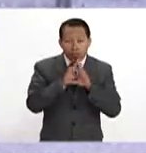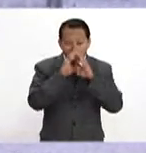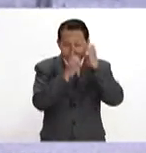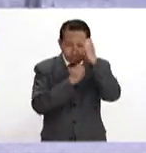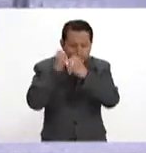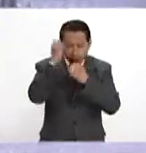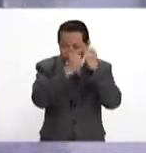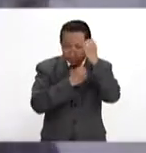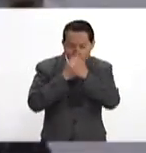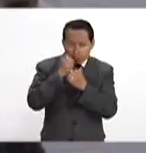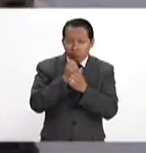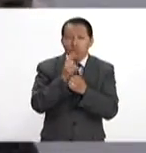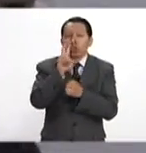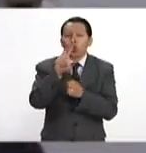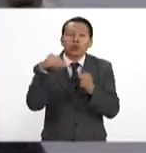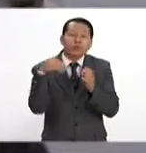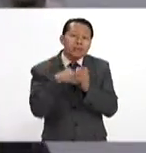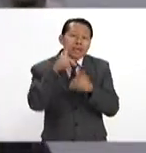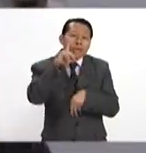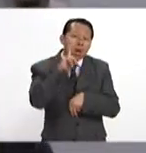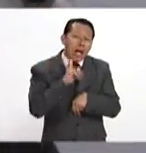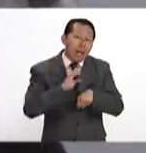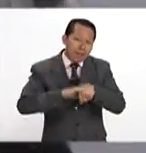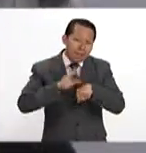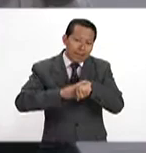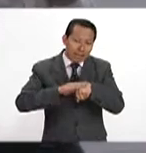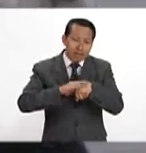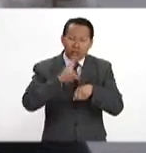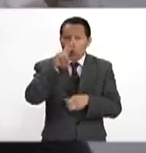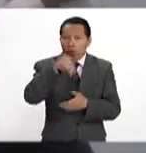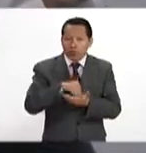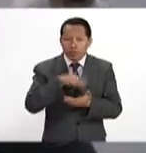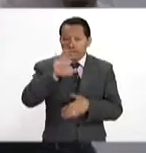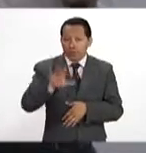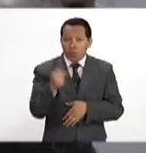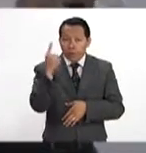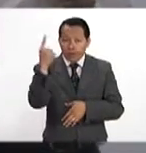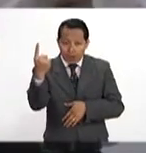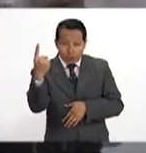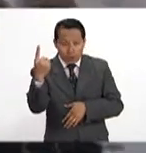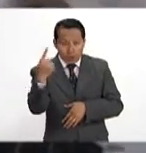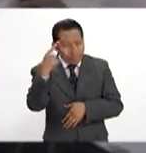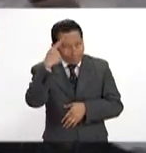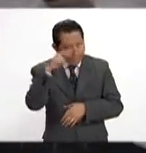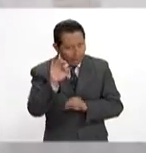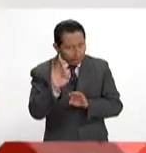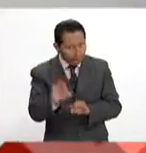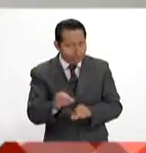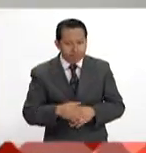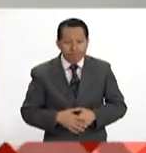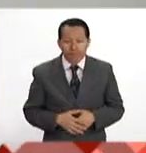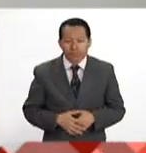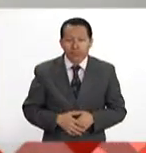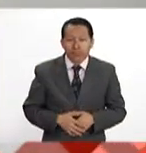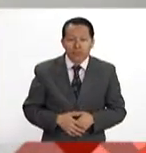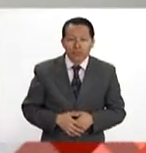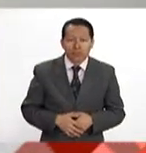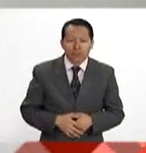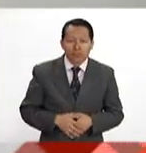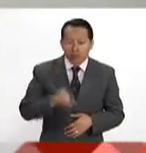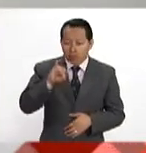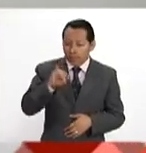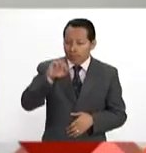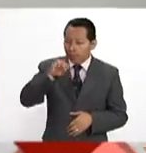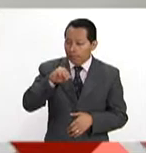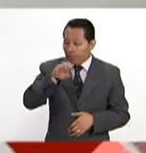más de 2,000 mujeres, 2,051 para ser exactos. El Instituto Mexicano del